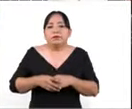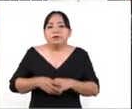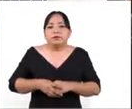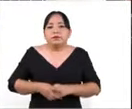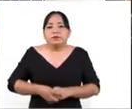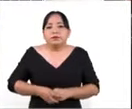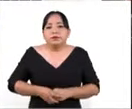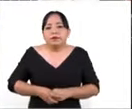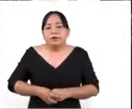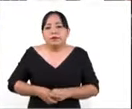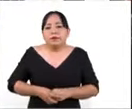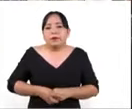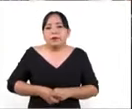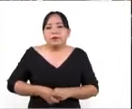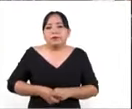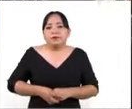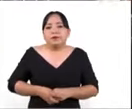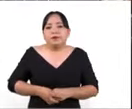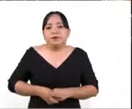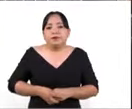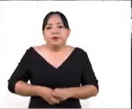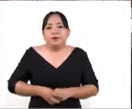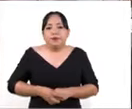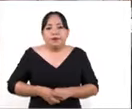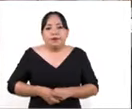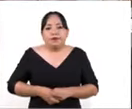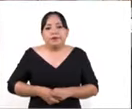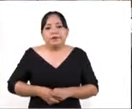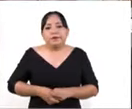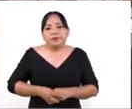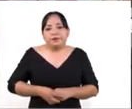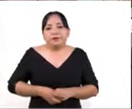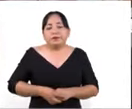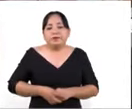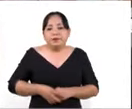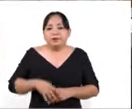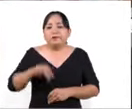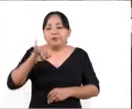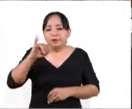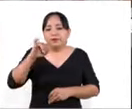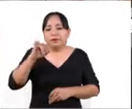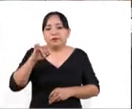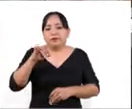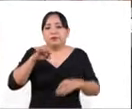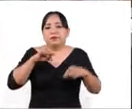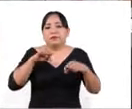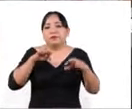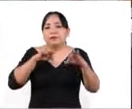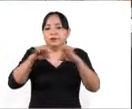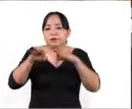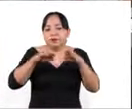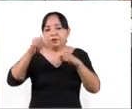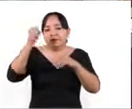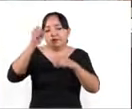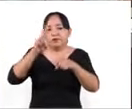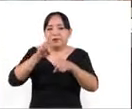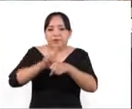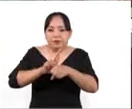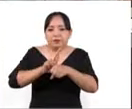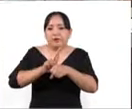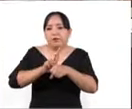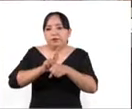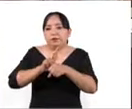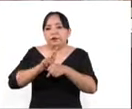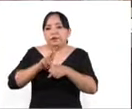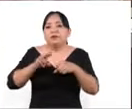A ver si está Pepe Merino para que pueda informar. Está por… es un trabajo que estamos haciendo con la Secretaría de Seguridad y Protección